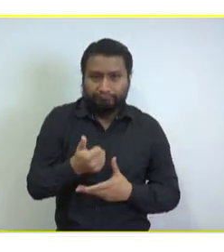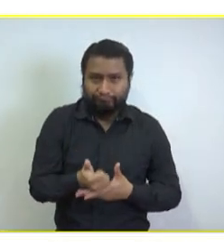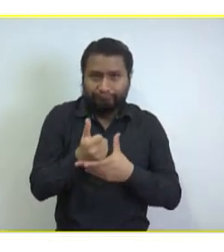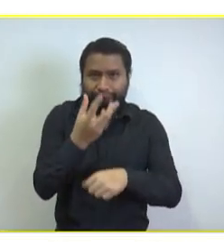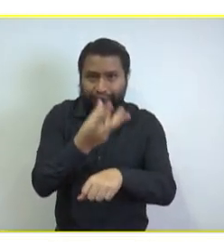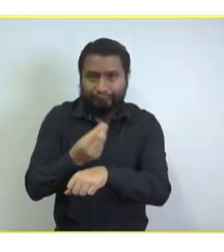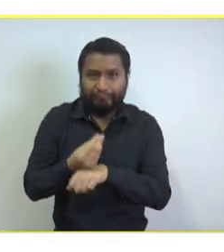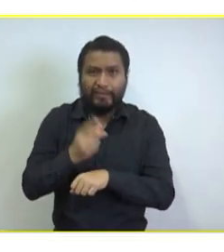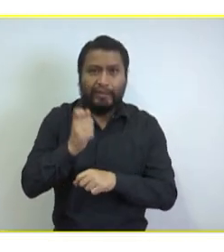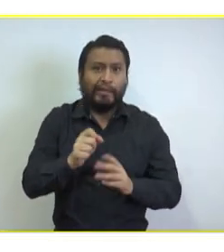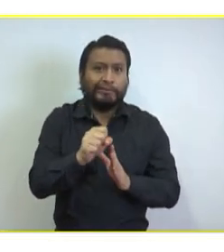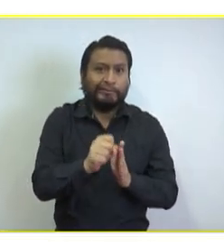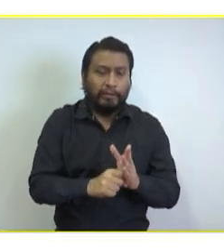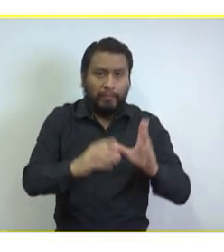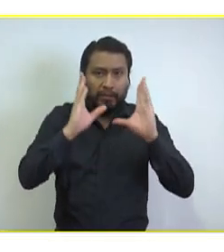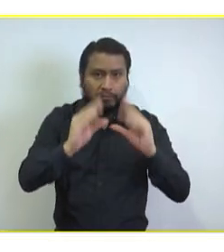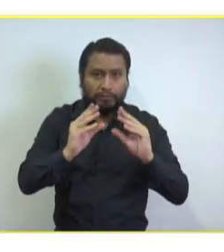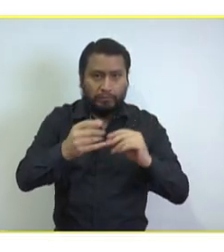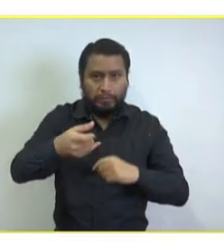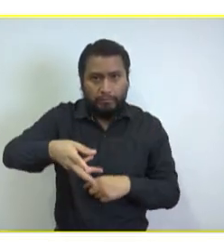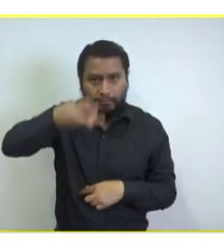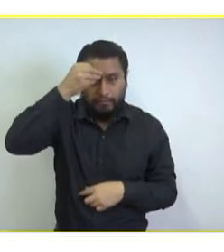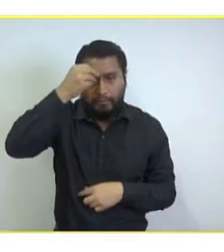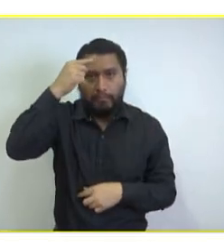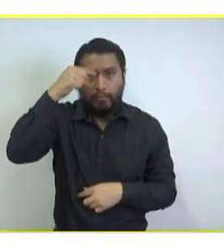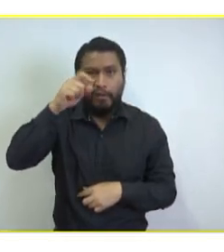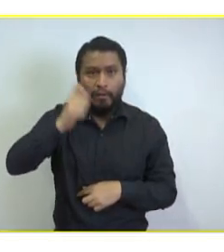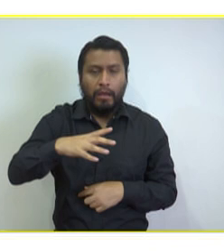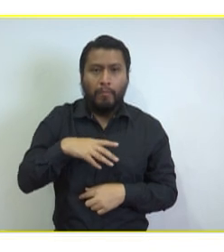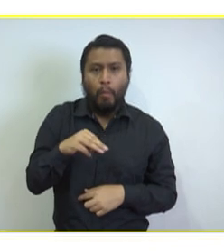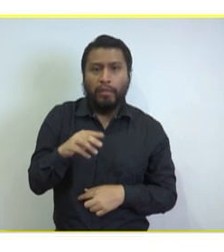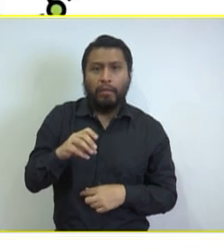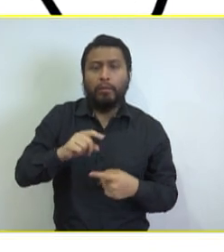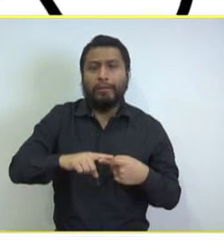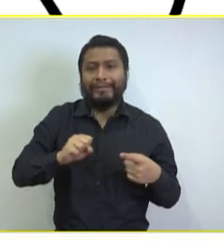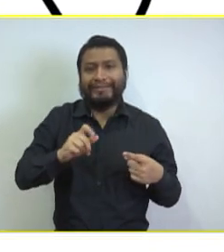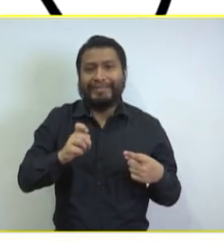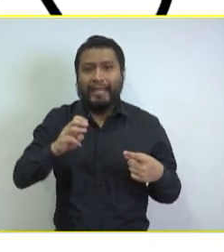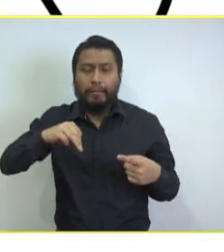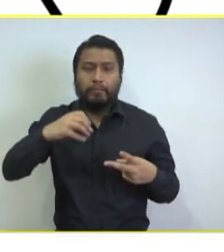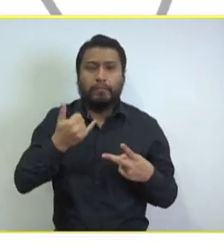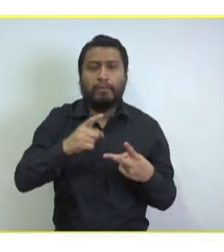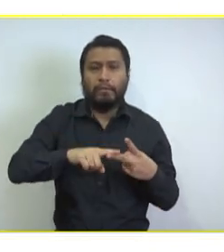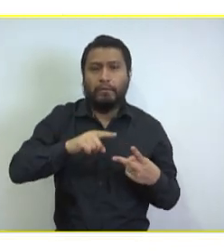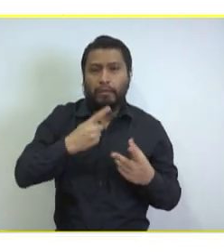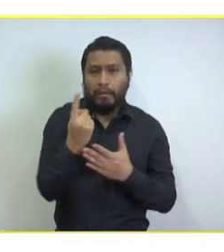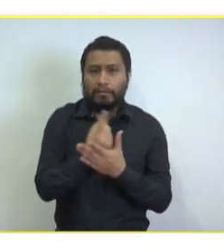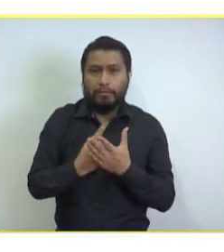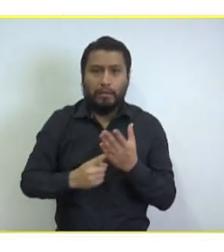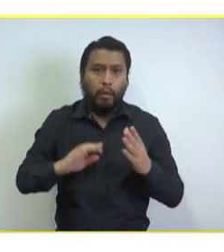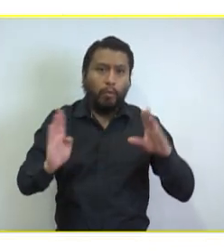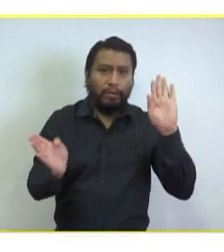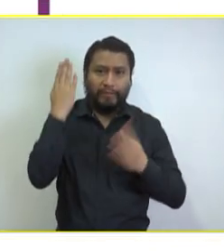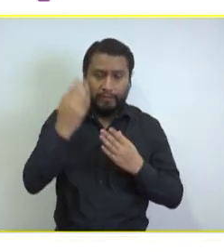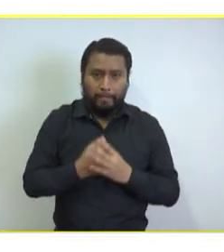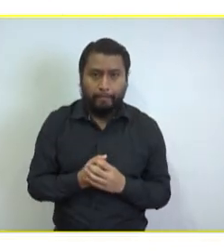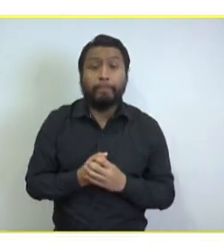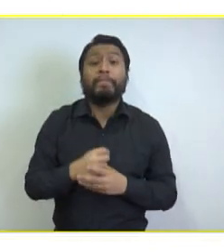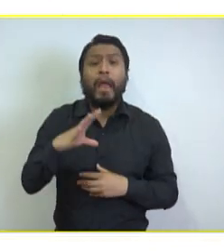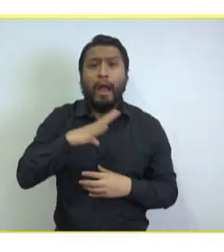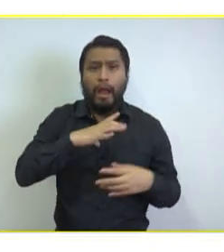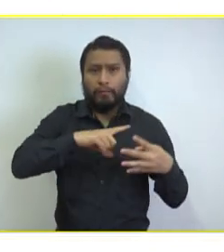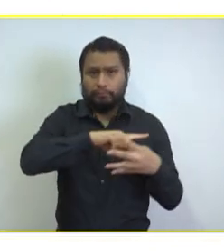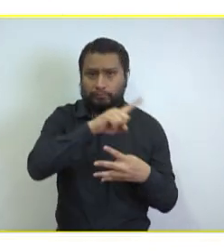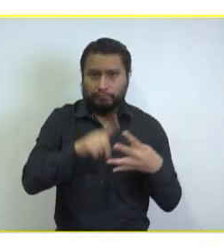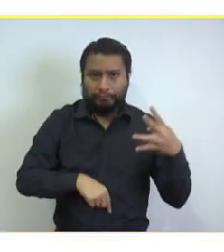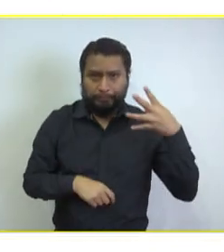sistema de enseñanza-aprendizaje basado en los principios del modelo STEAM y el diseño universal. Cuenta con cuatro elementos.